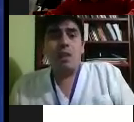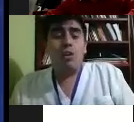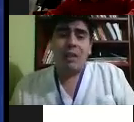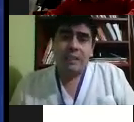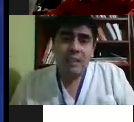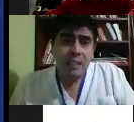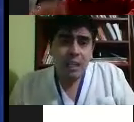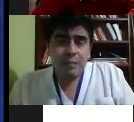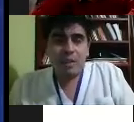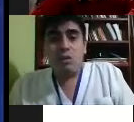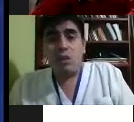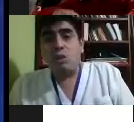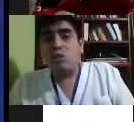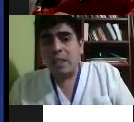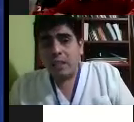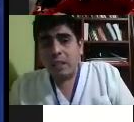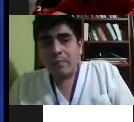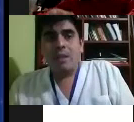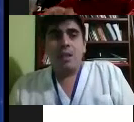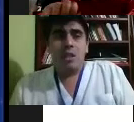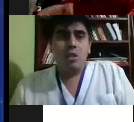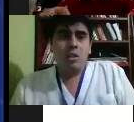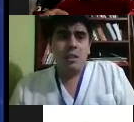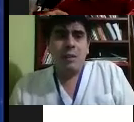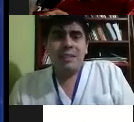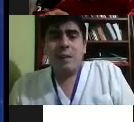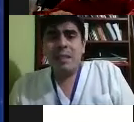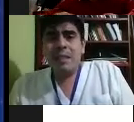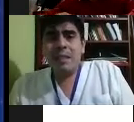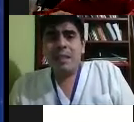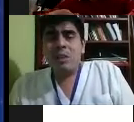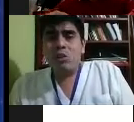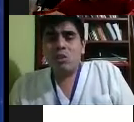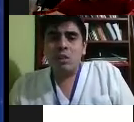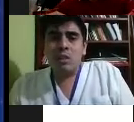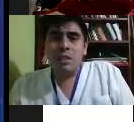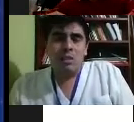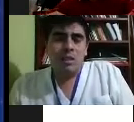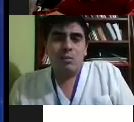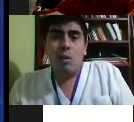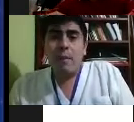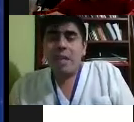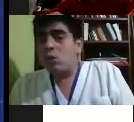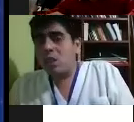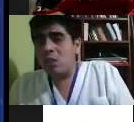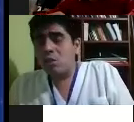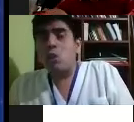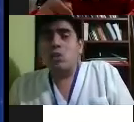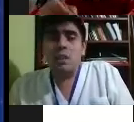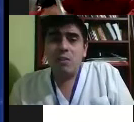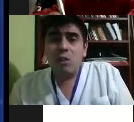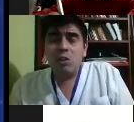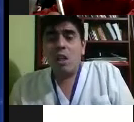fiebre, fue fatiga, fue tos seca, ¿no? Y básicamente digamos, los médicos chinos